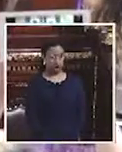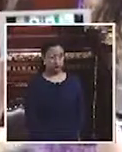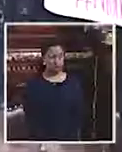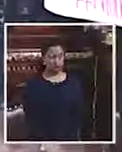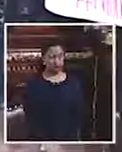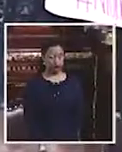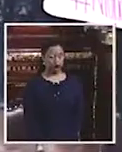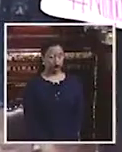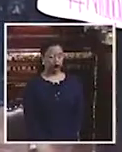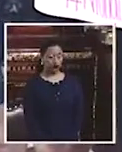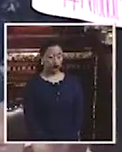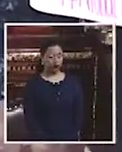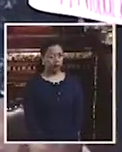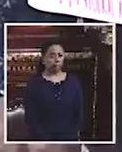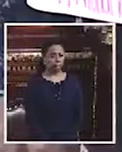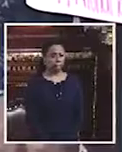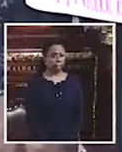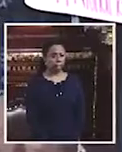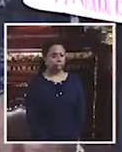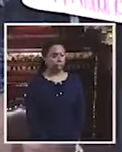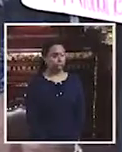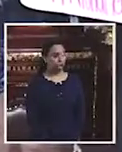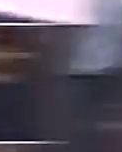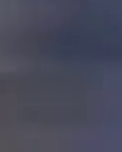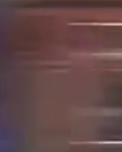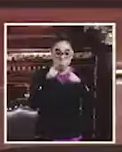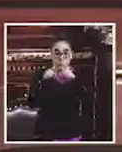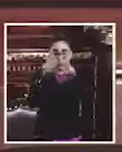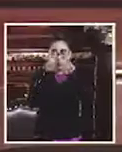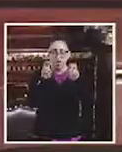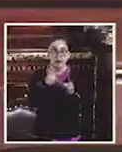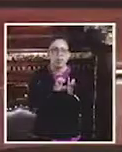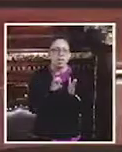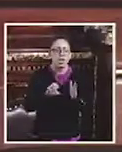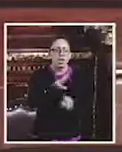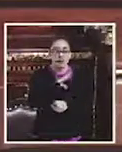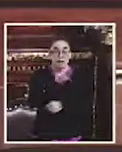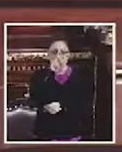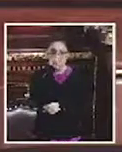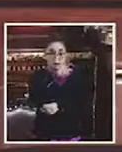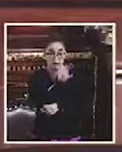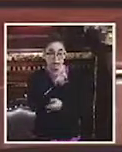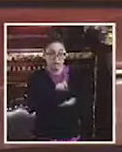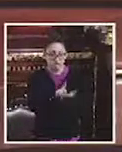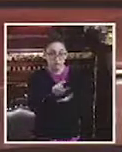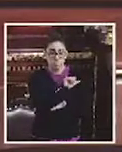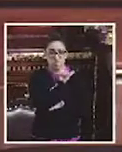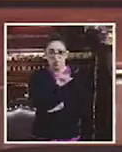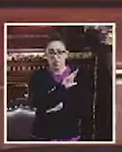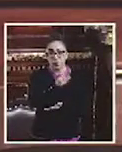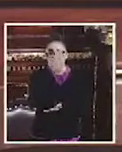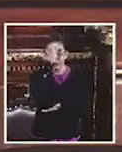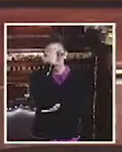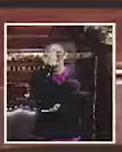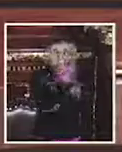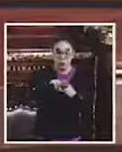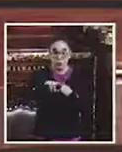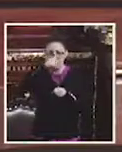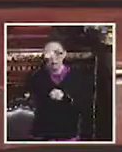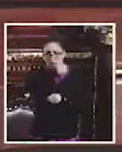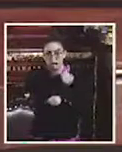las Mujeres, Erika Llamada destacó los siguientes. Derecho al reconocimiento de la identidad de género